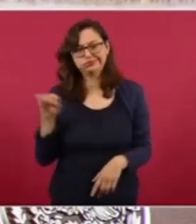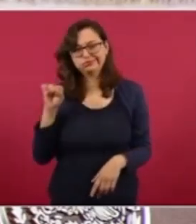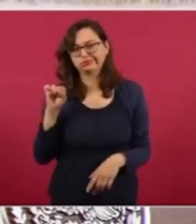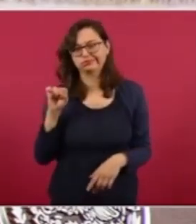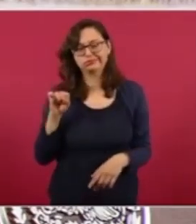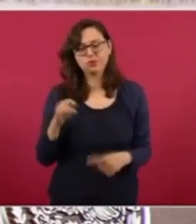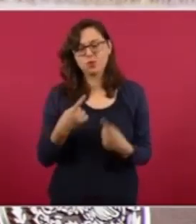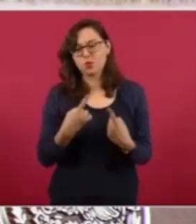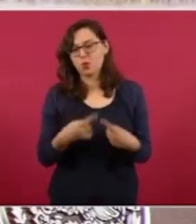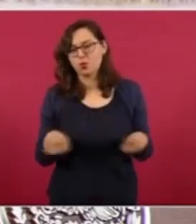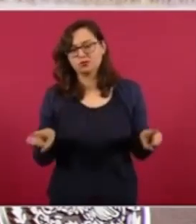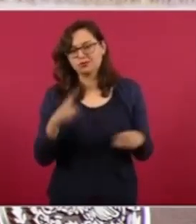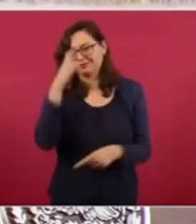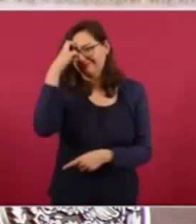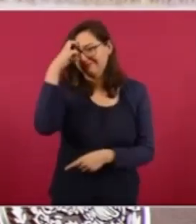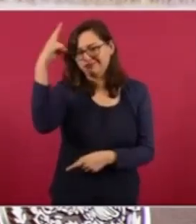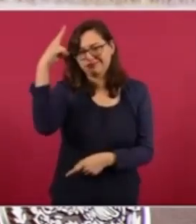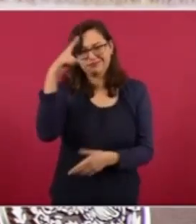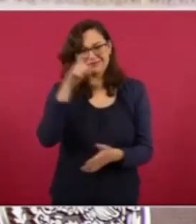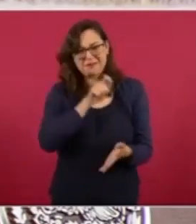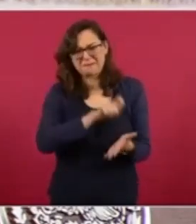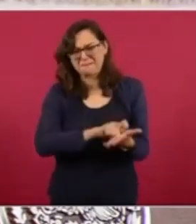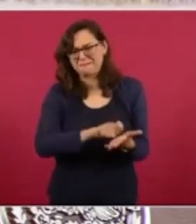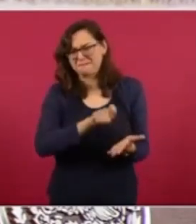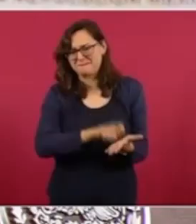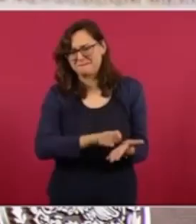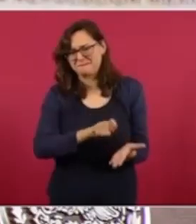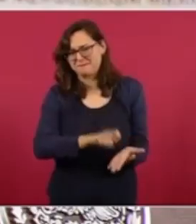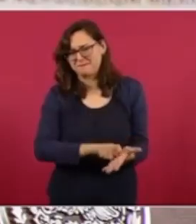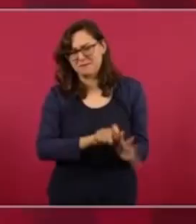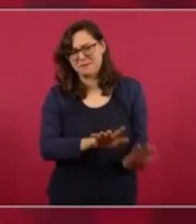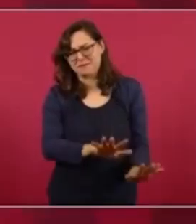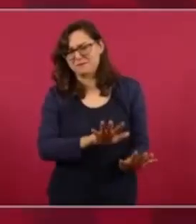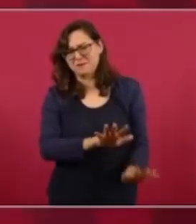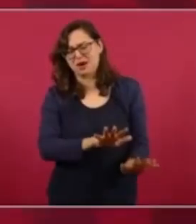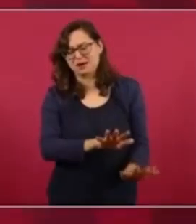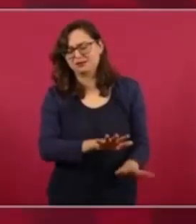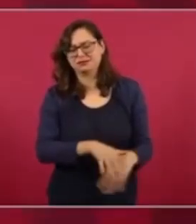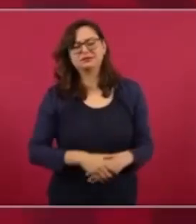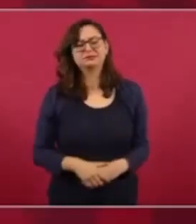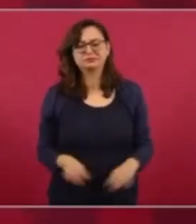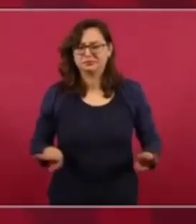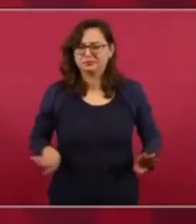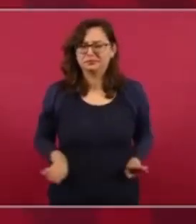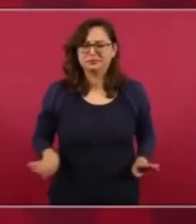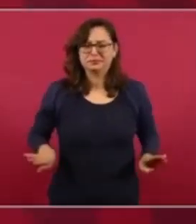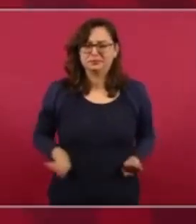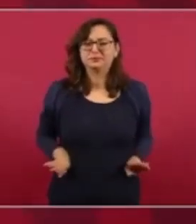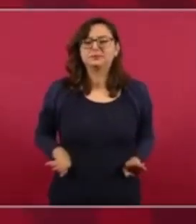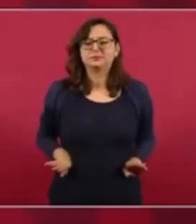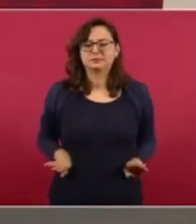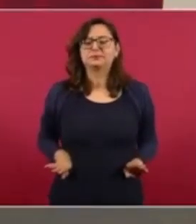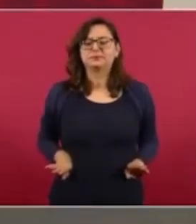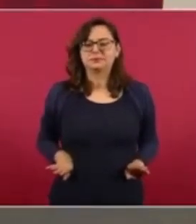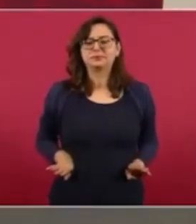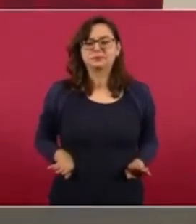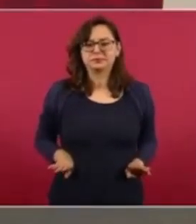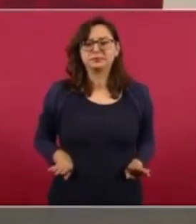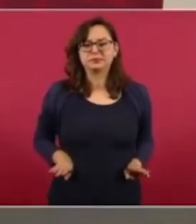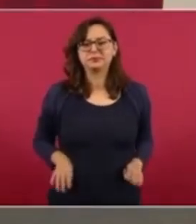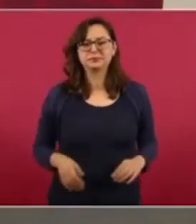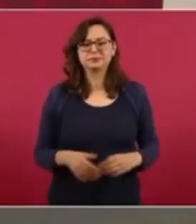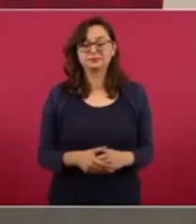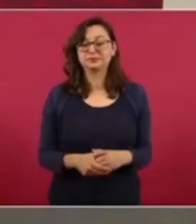Es un gran autor. Un hombre con principios y tiene canciones